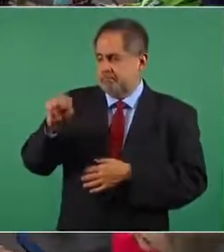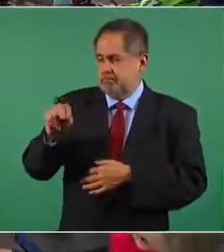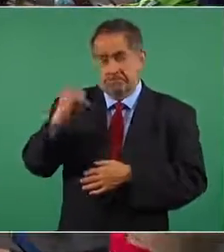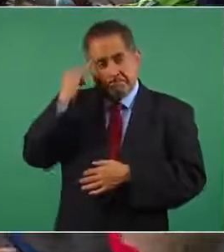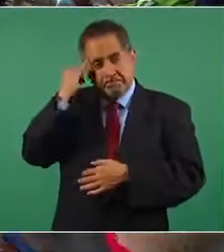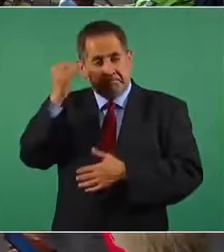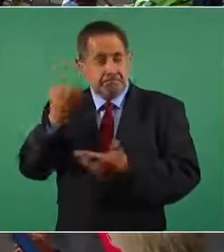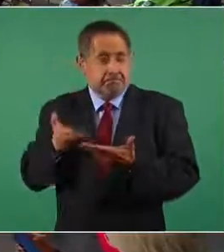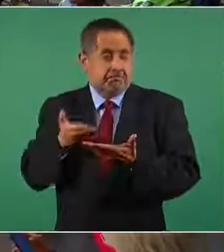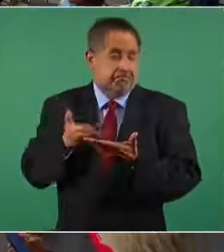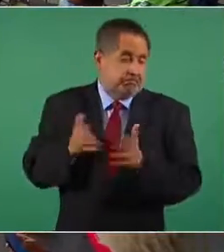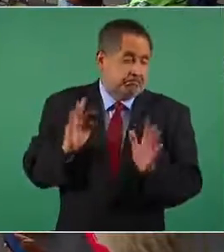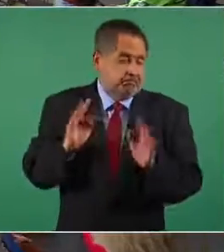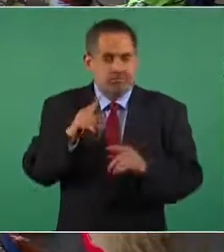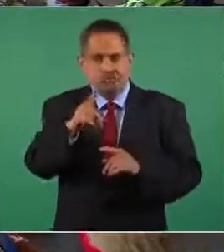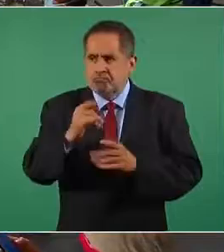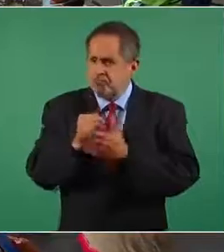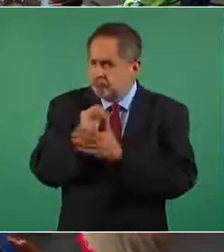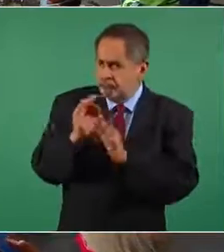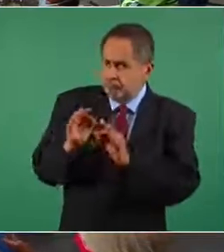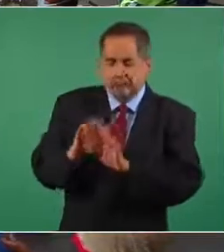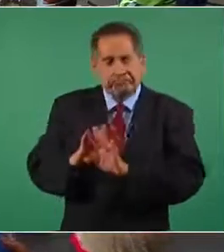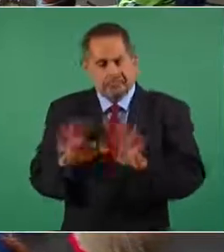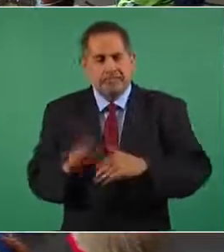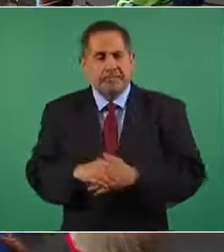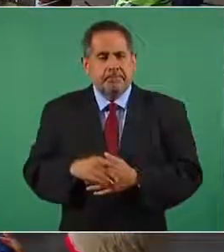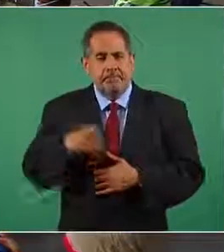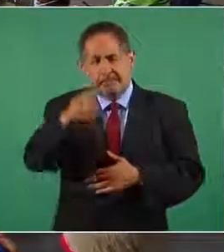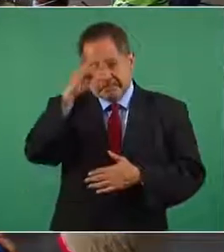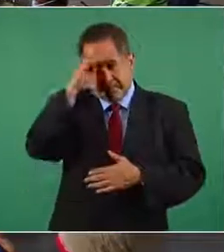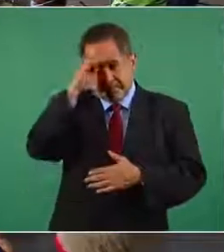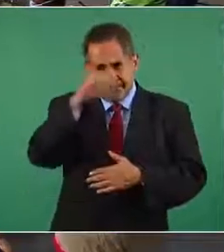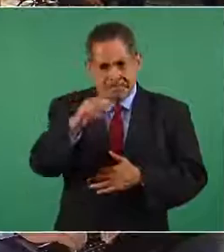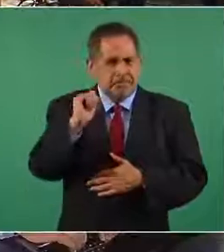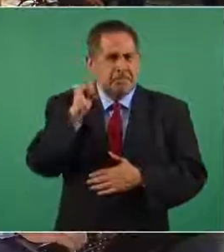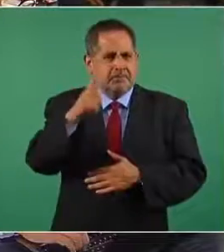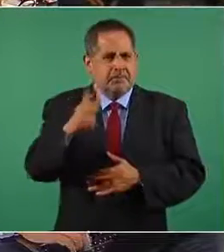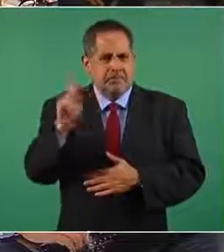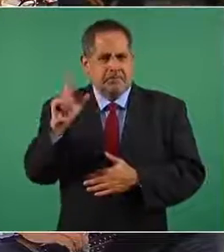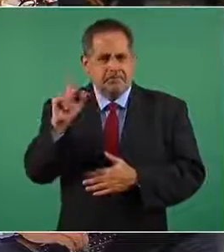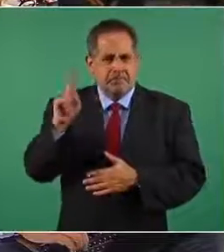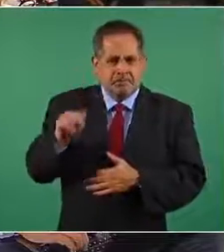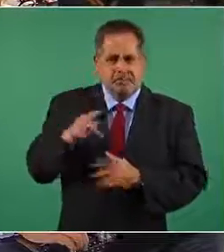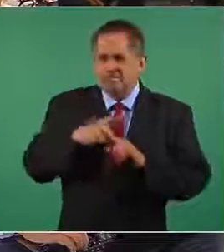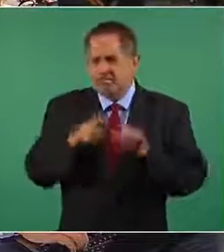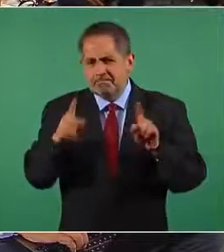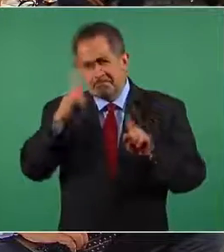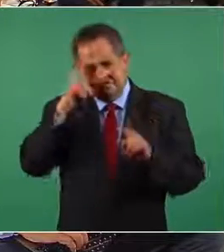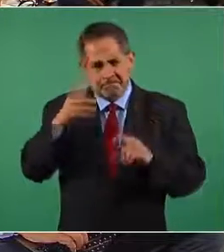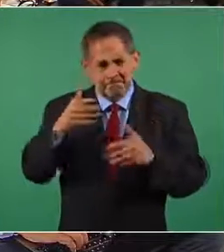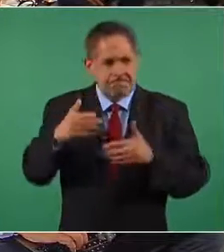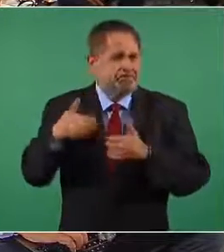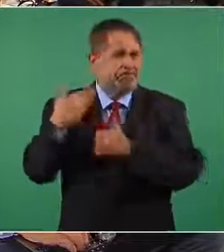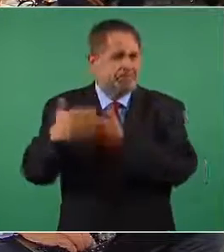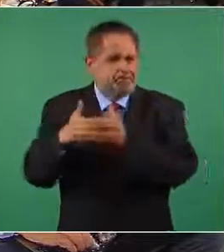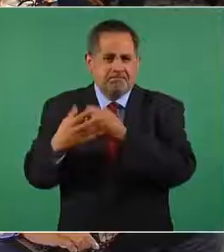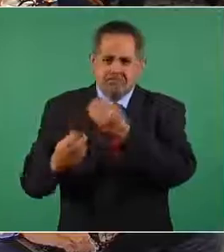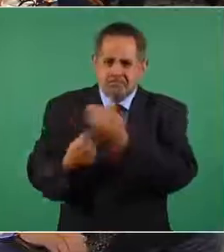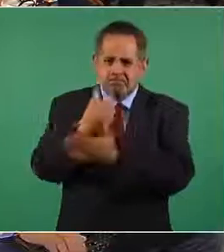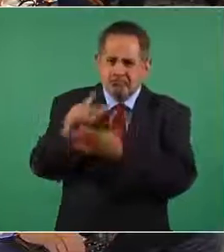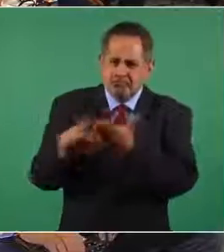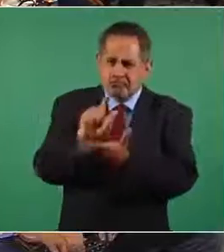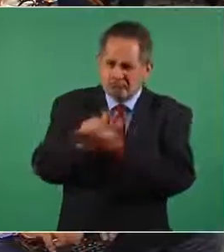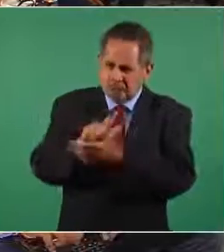planteando las cosas y que usted ahorita lo está confirmando, ¿usted tiene alguna estrategia diferente para promover alguna reforma